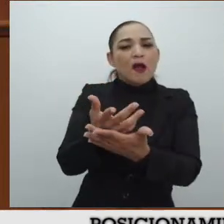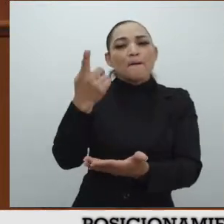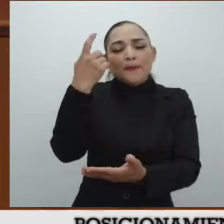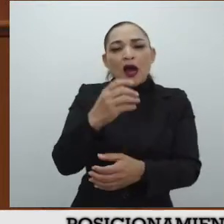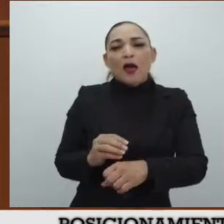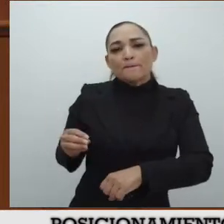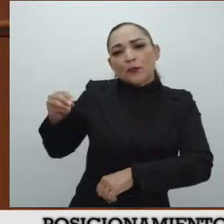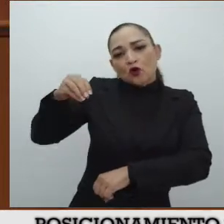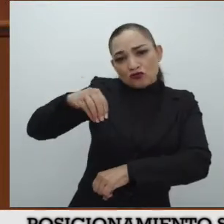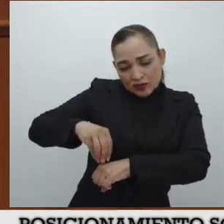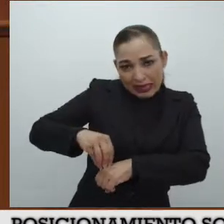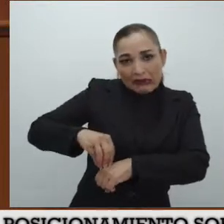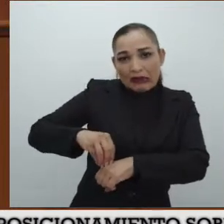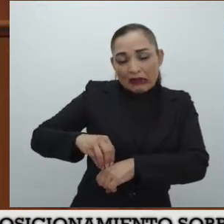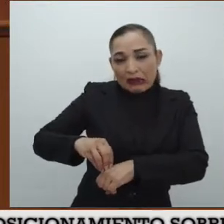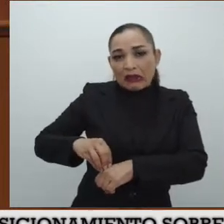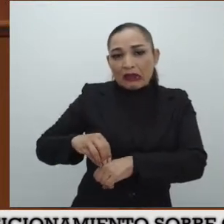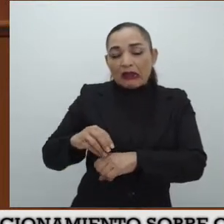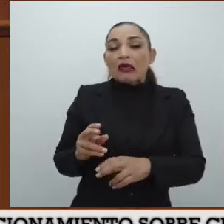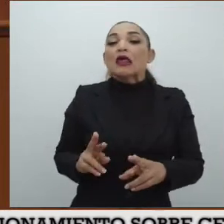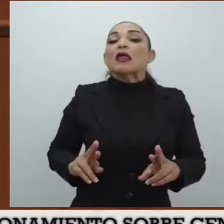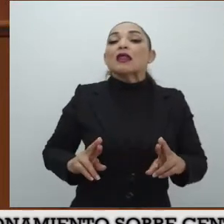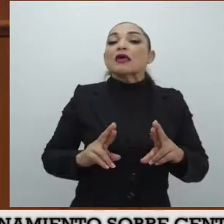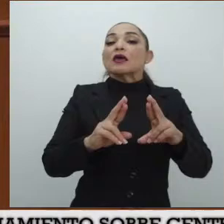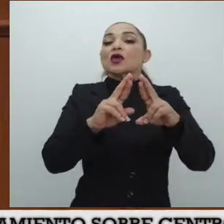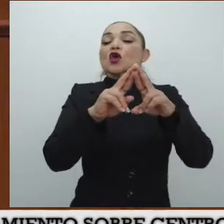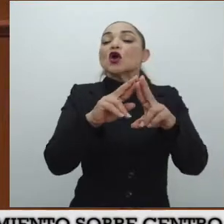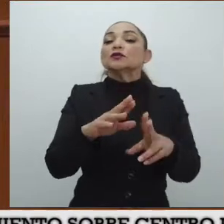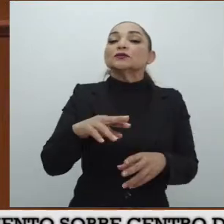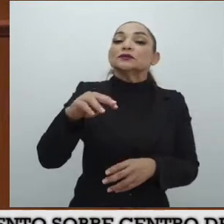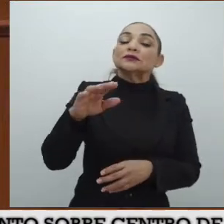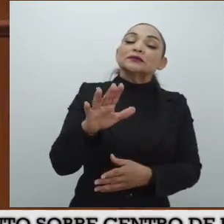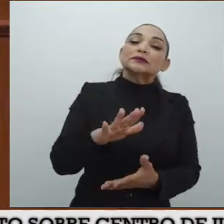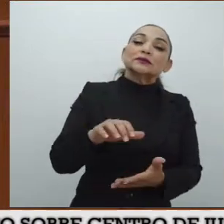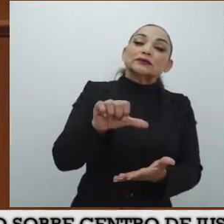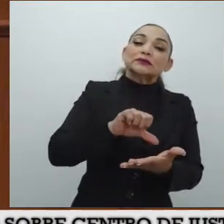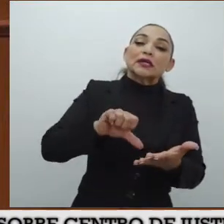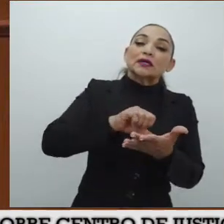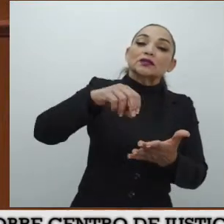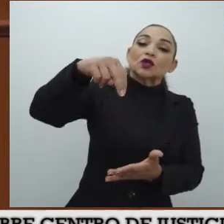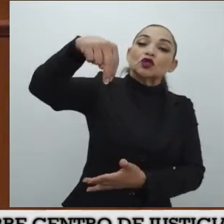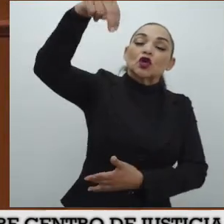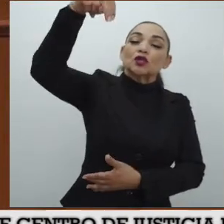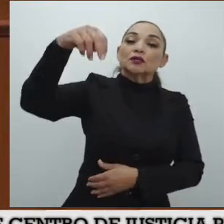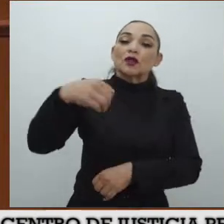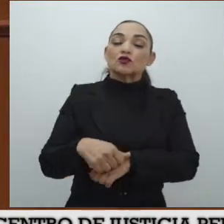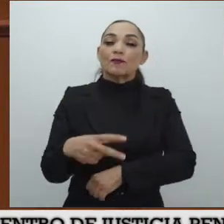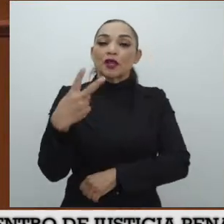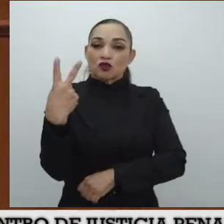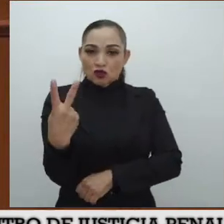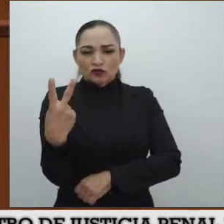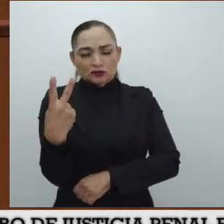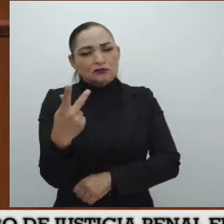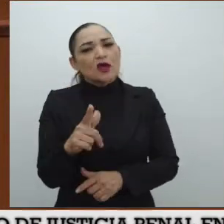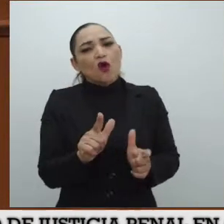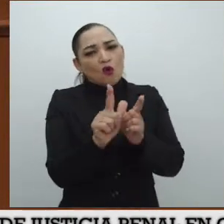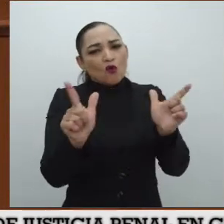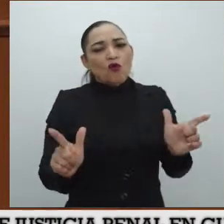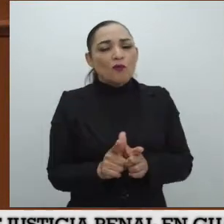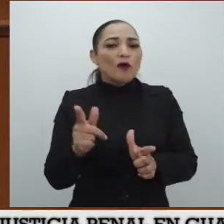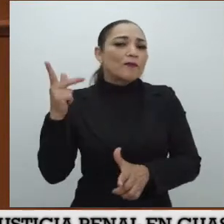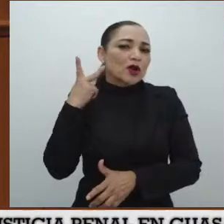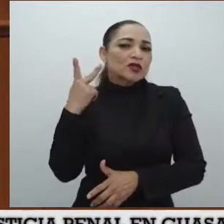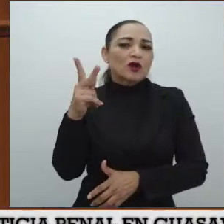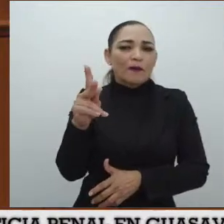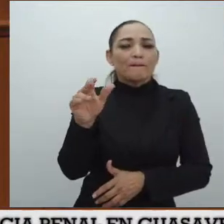la región Centro-Norte 2. Si los compañeros del Partido Sinaloense se han manifestado en tribuna a favor,